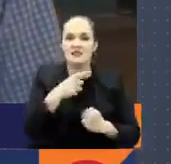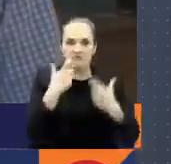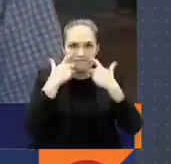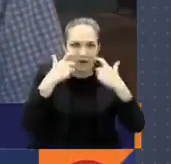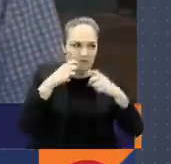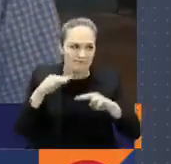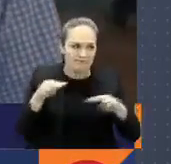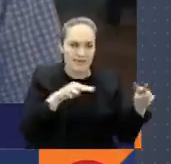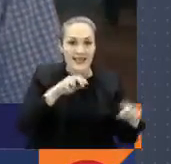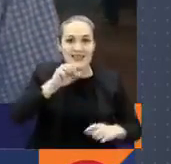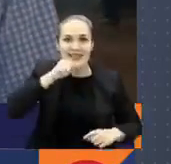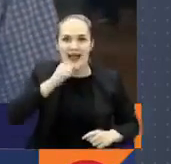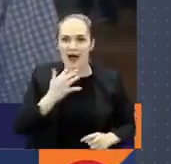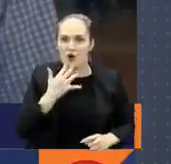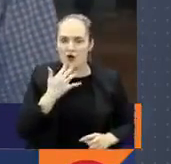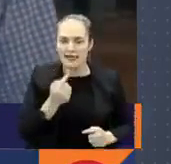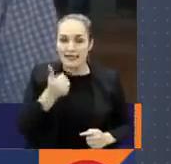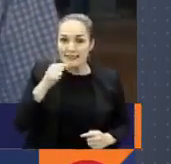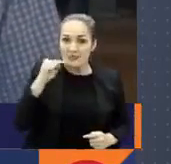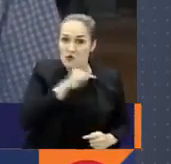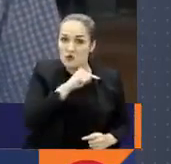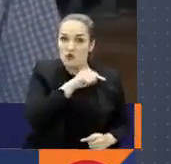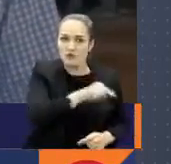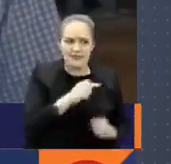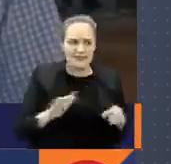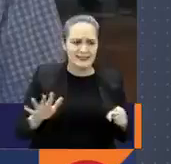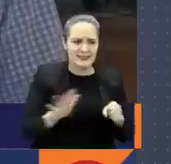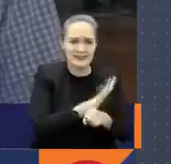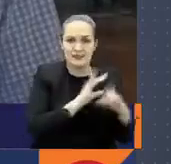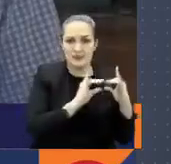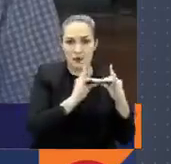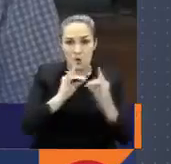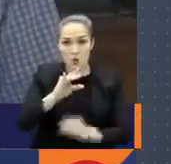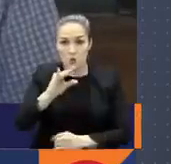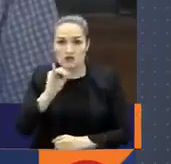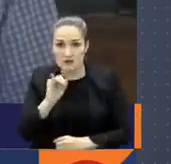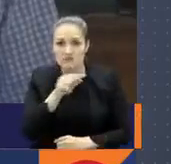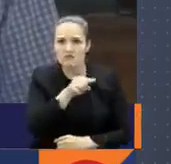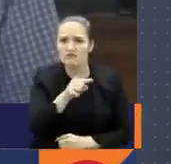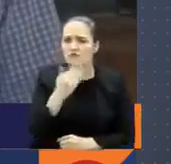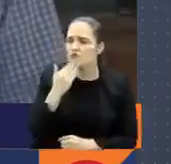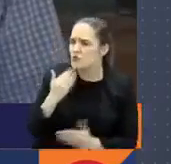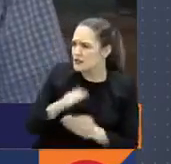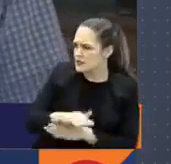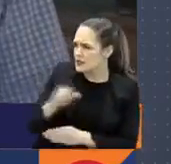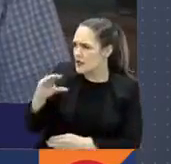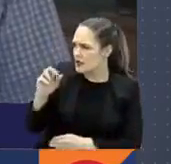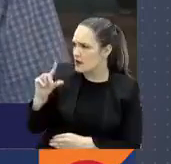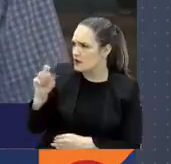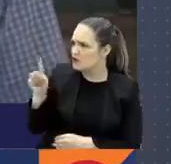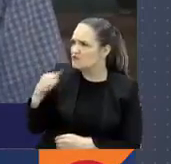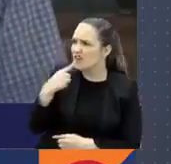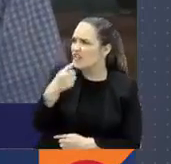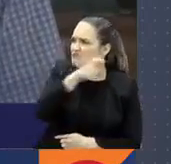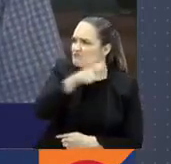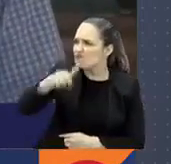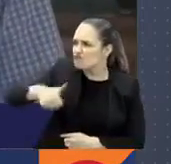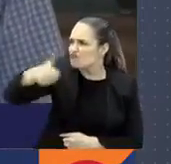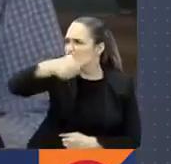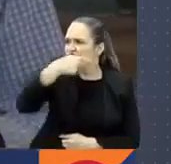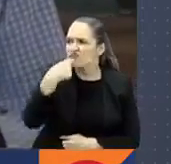del 80% en camas UCI. Carlos Gutiérrez, buenas tardes. ¿Ya hubo un pronunciamiento por parte de las autoridades?